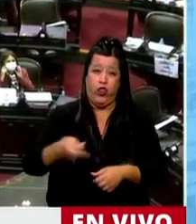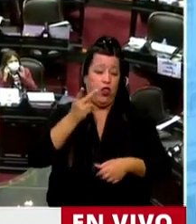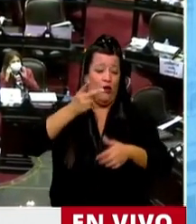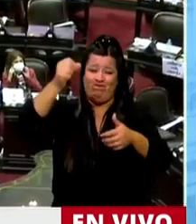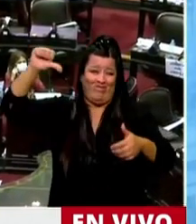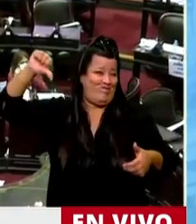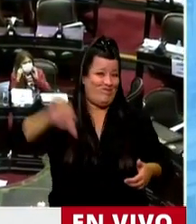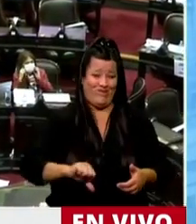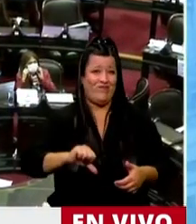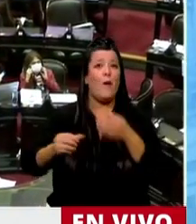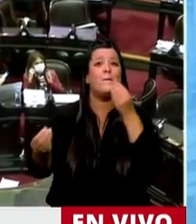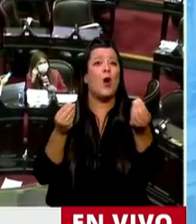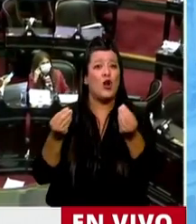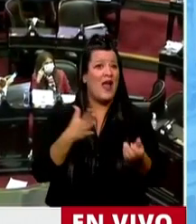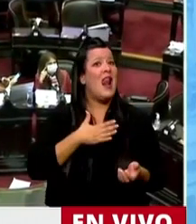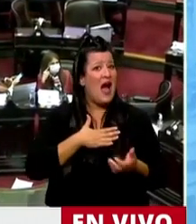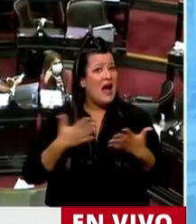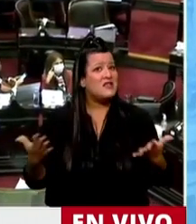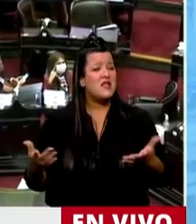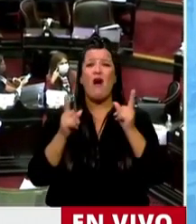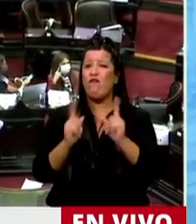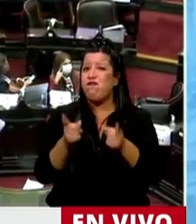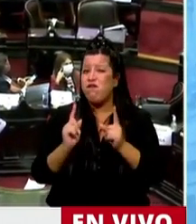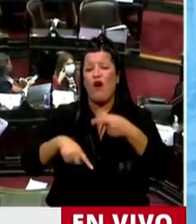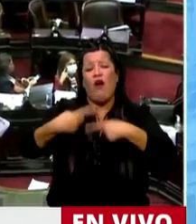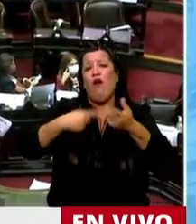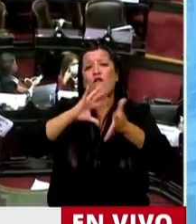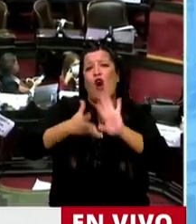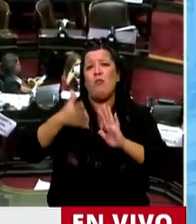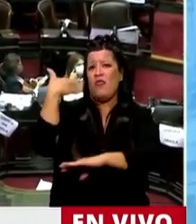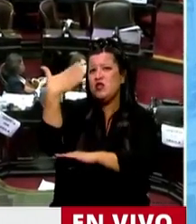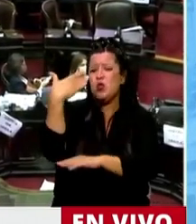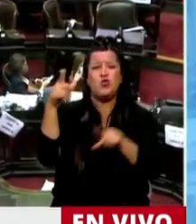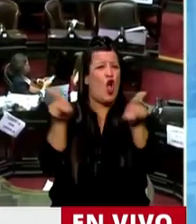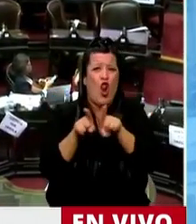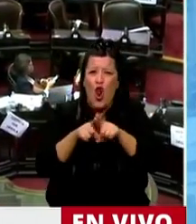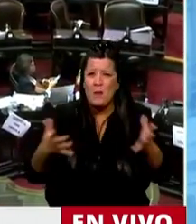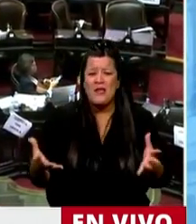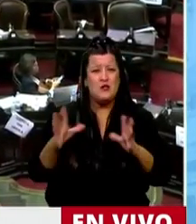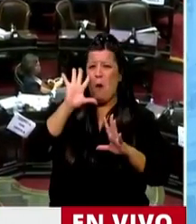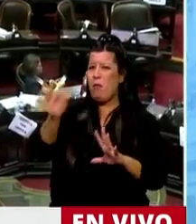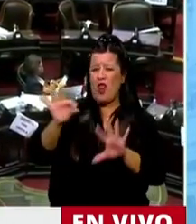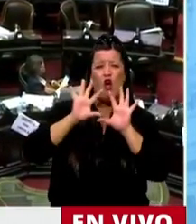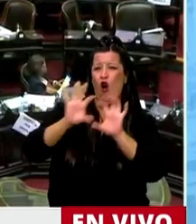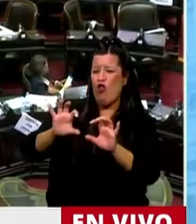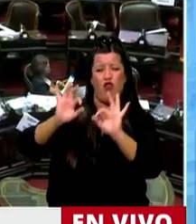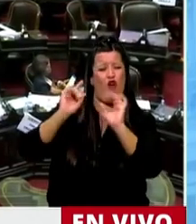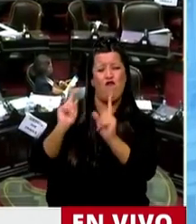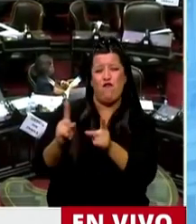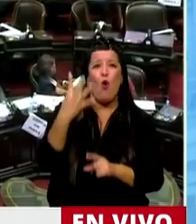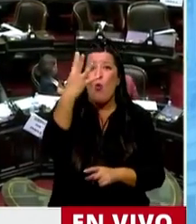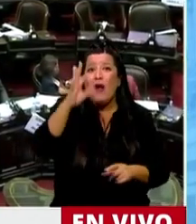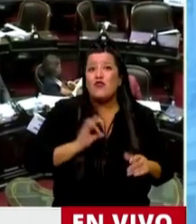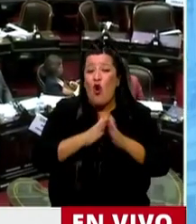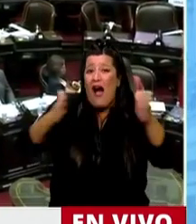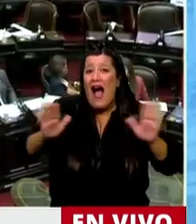Porque lamentablemente siguen con el mismo discurso, siguen con el mismo odio. Durante 4 años,